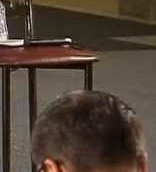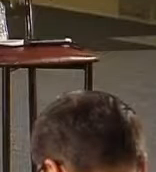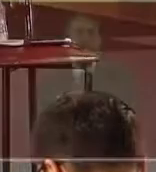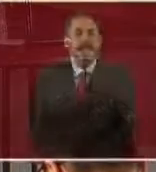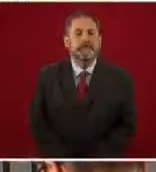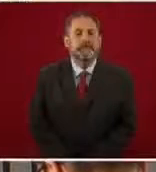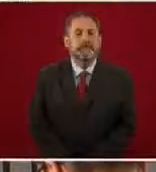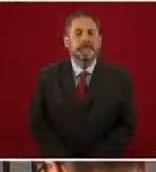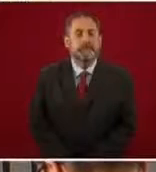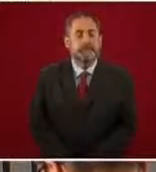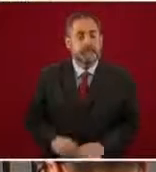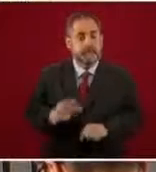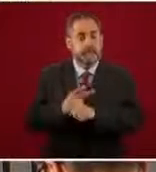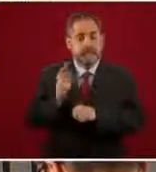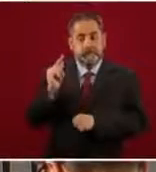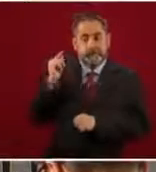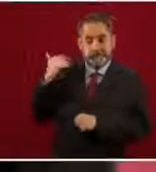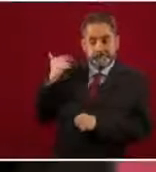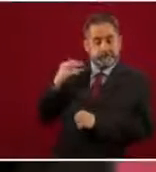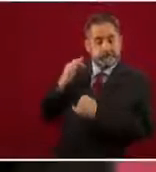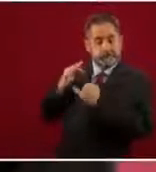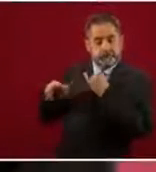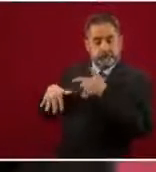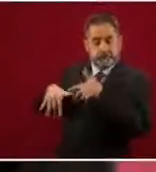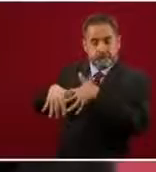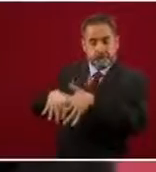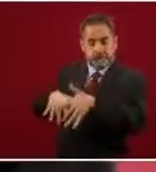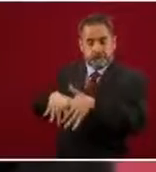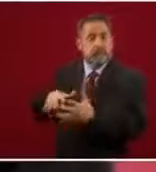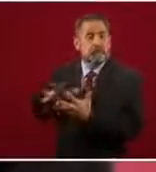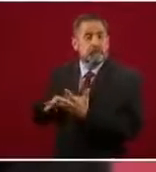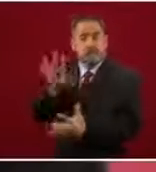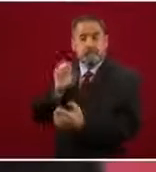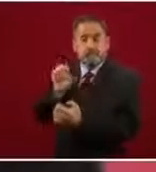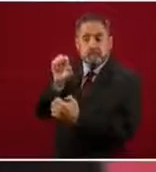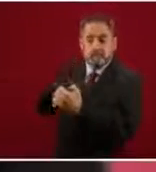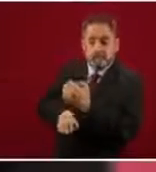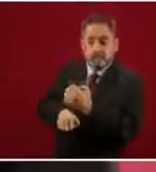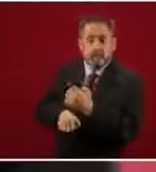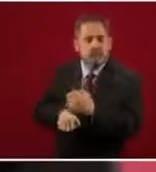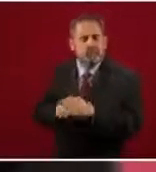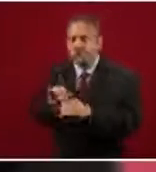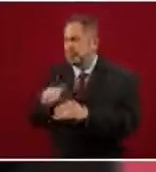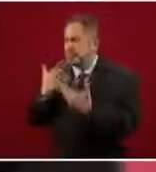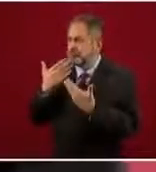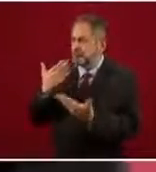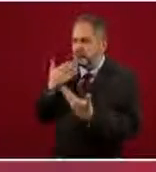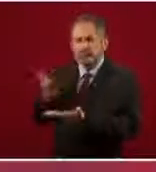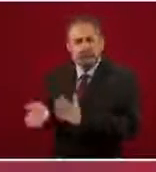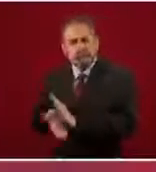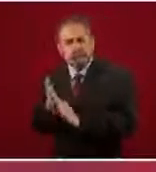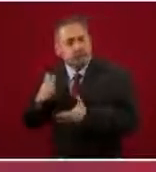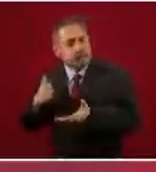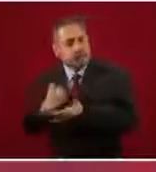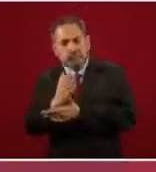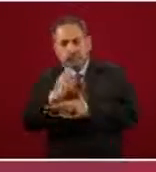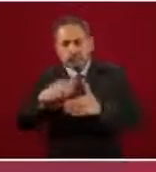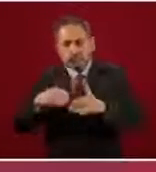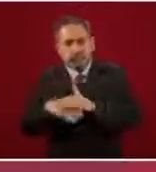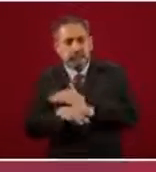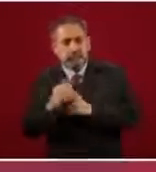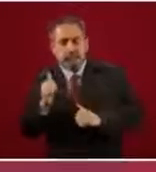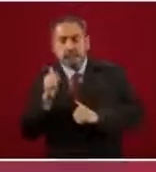La mayoría fueron engañados de que iban a poder pasar por el